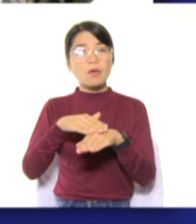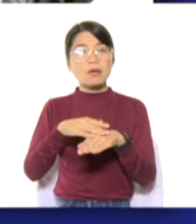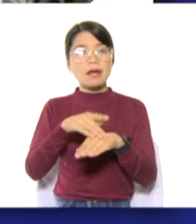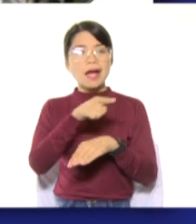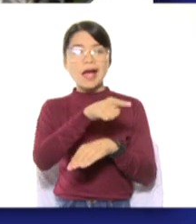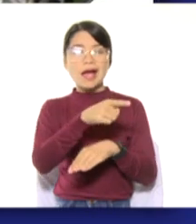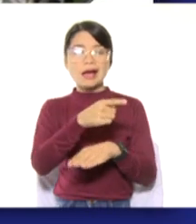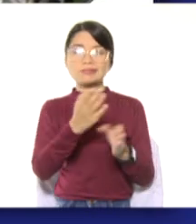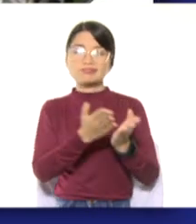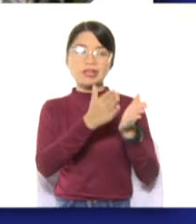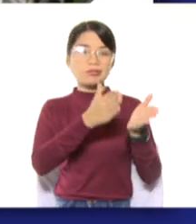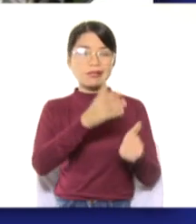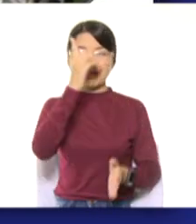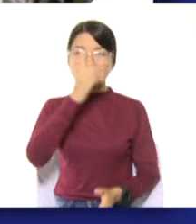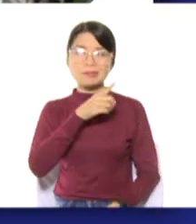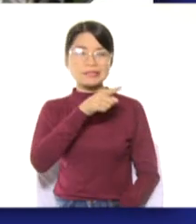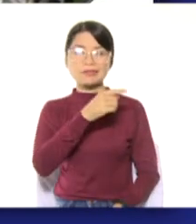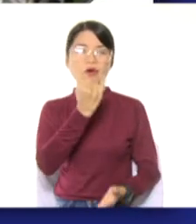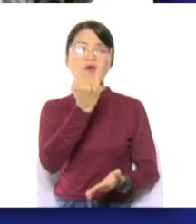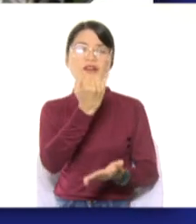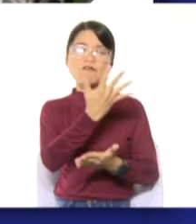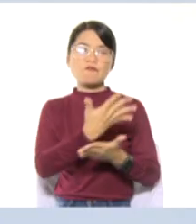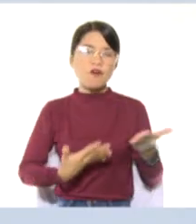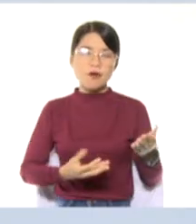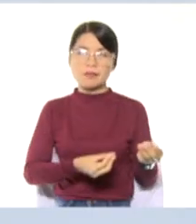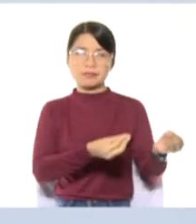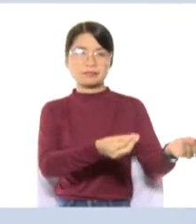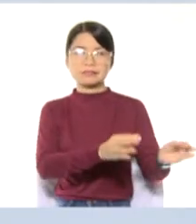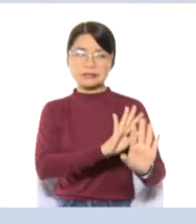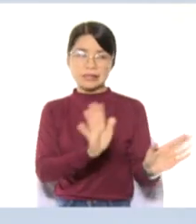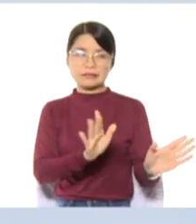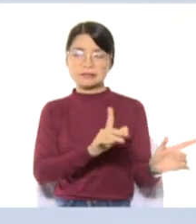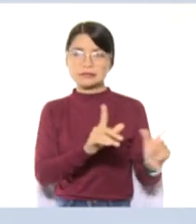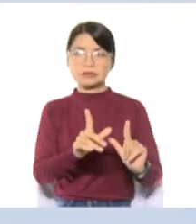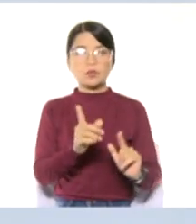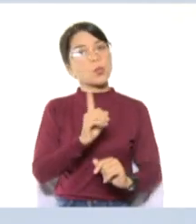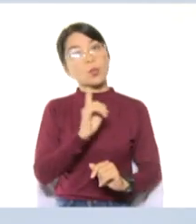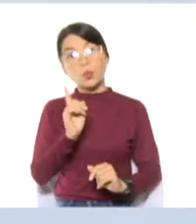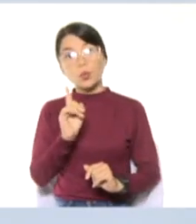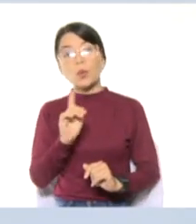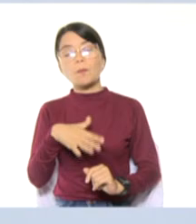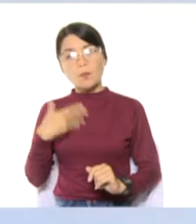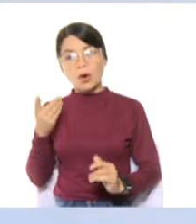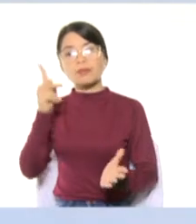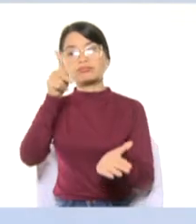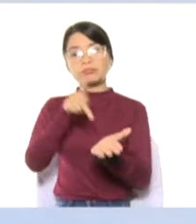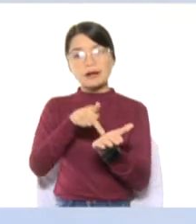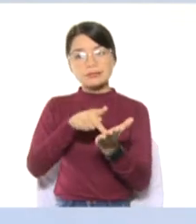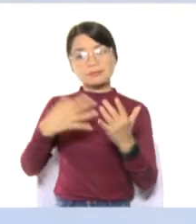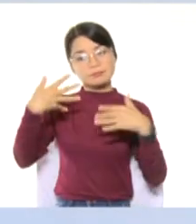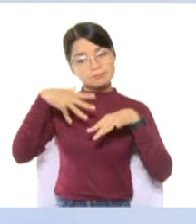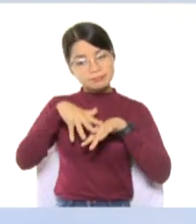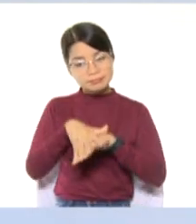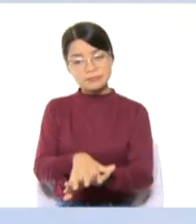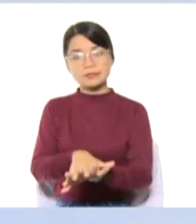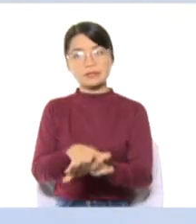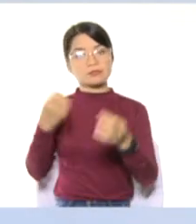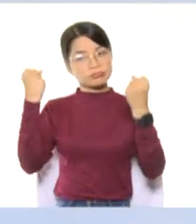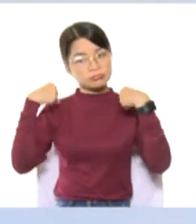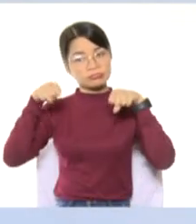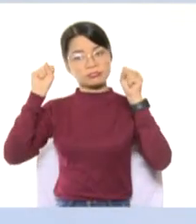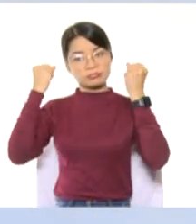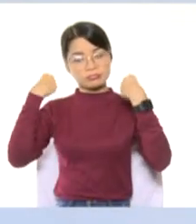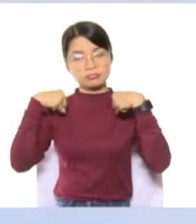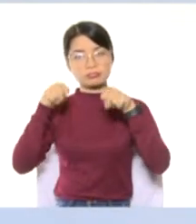escolar realizando los informes de cada una de las clases de educación física. Y el compromiso, mi profe, es de todos, no solamente de